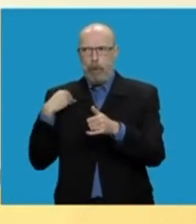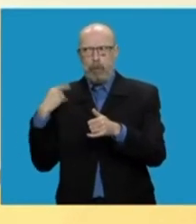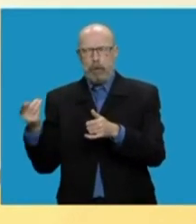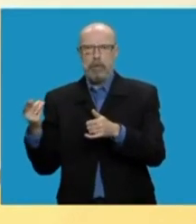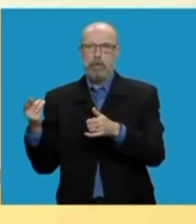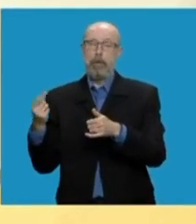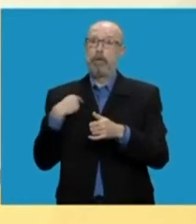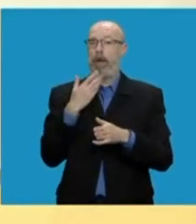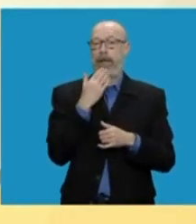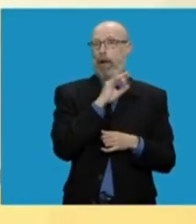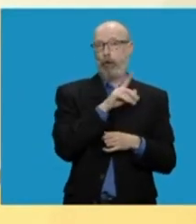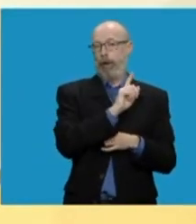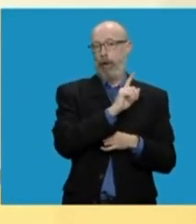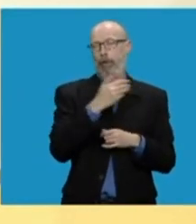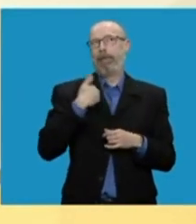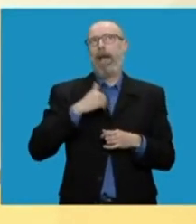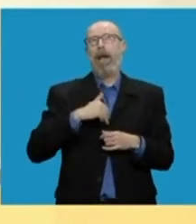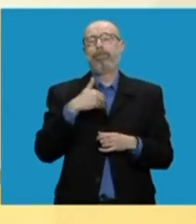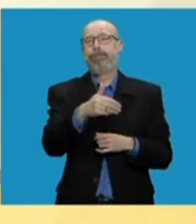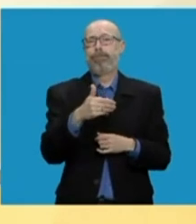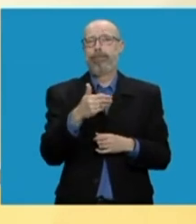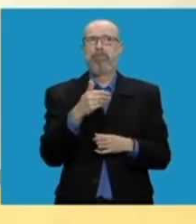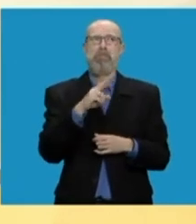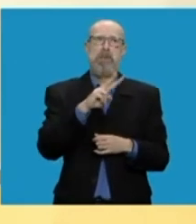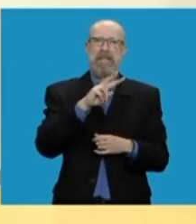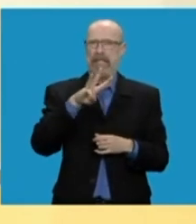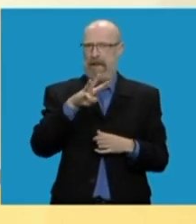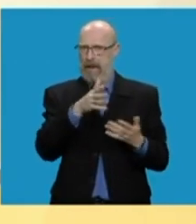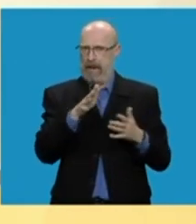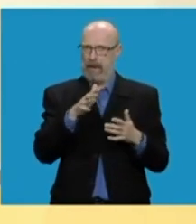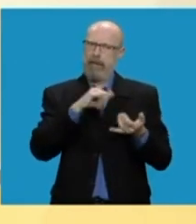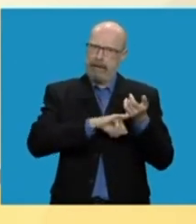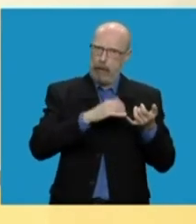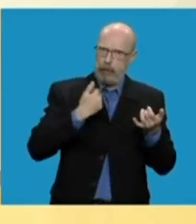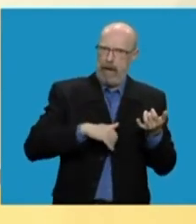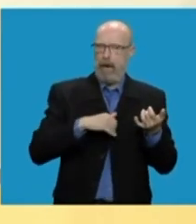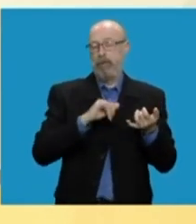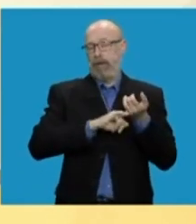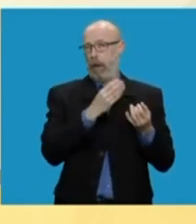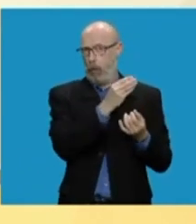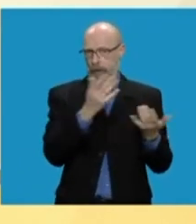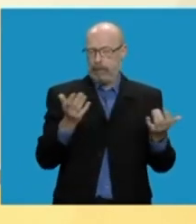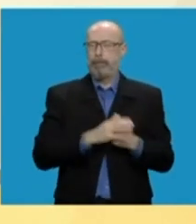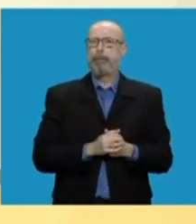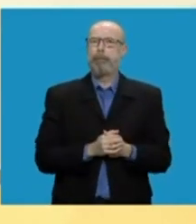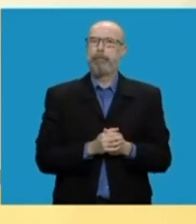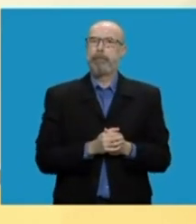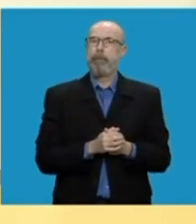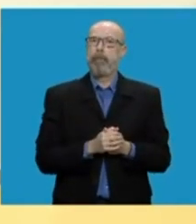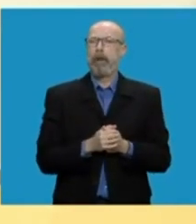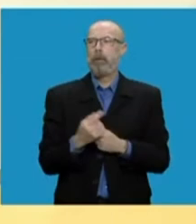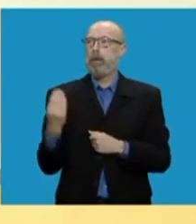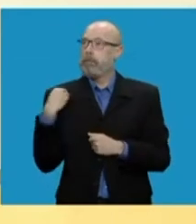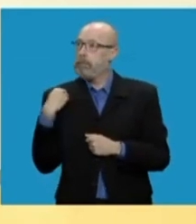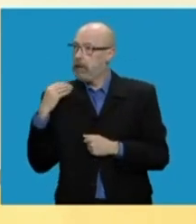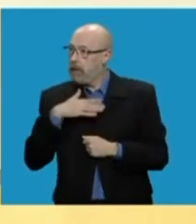tenía 14 años, yo ya andaba por los 23, ya era un hombre casado, yo me casé muy joven. Pero le dije que sí,